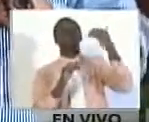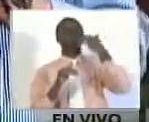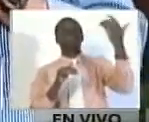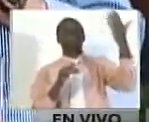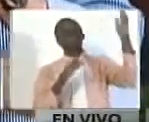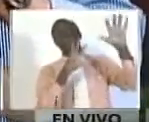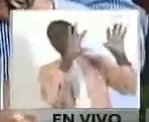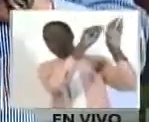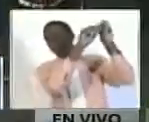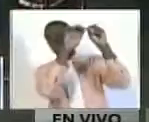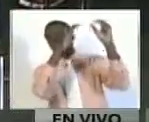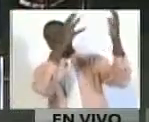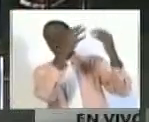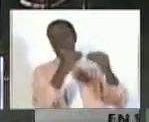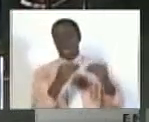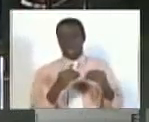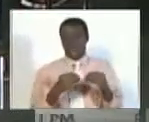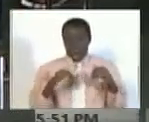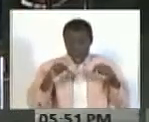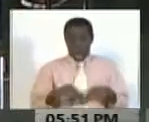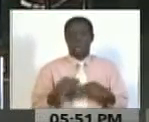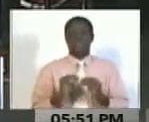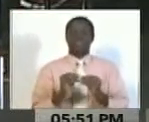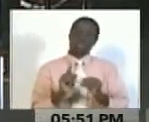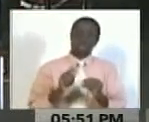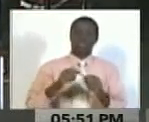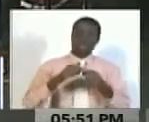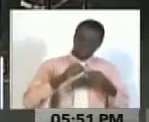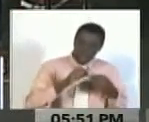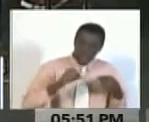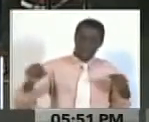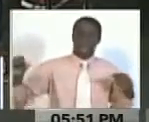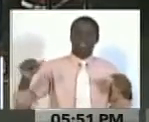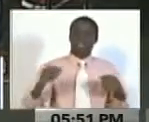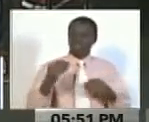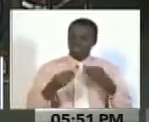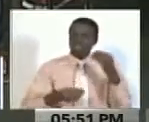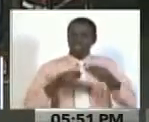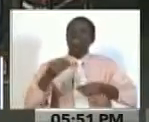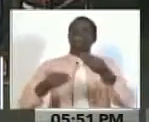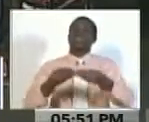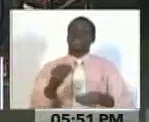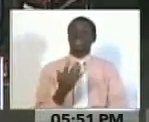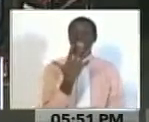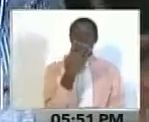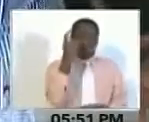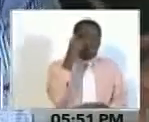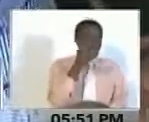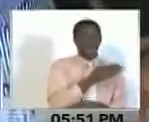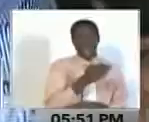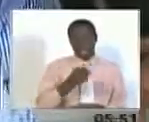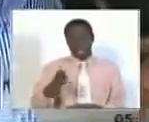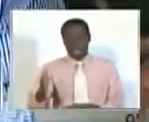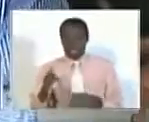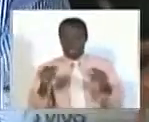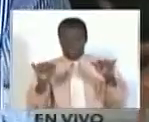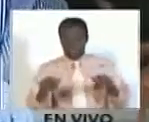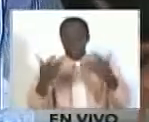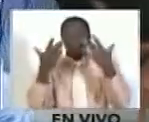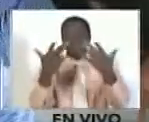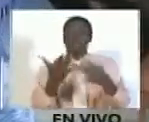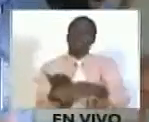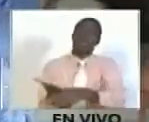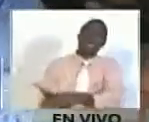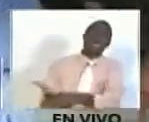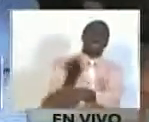hoy, bueno, hoy no, durante la FinVen, porque la FinVen es un proyecto que se visibiliza en estos 5 días, pero que trabaja durante todo el año. Claro. Porque nosotros